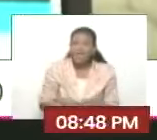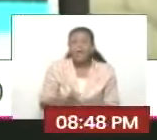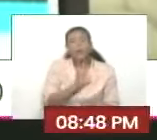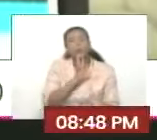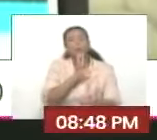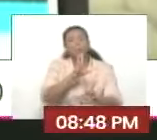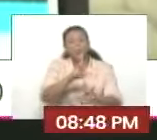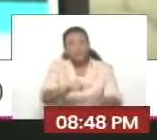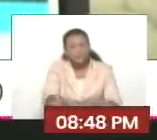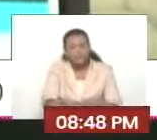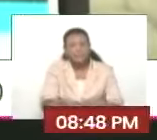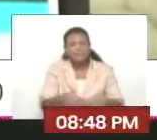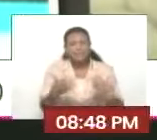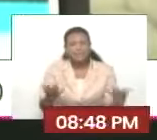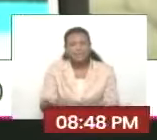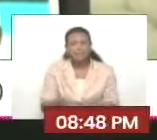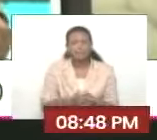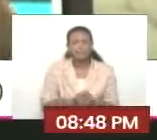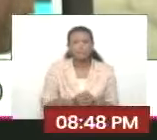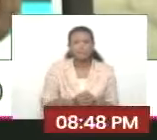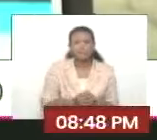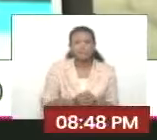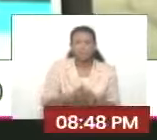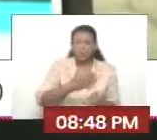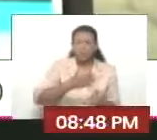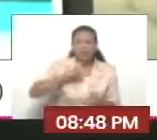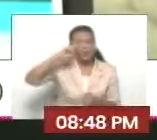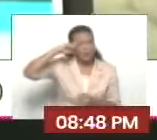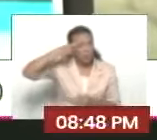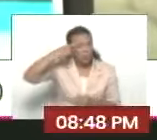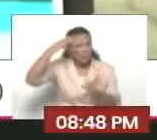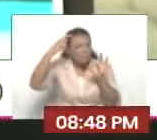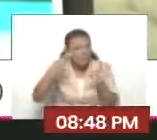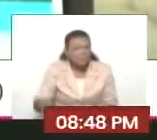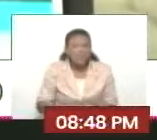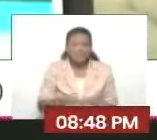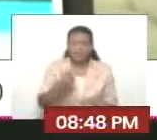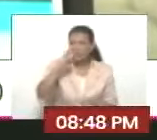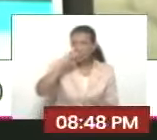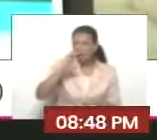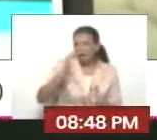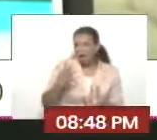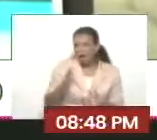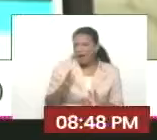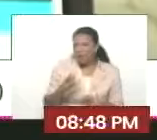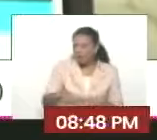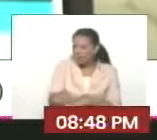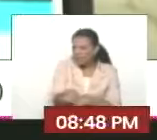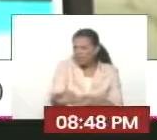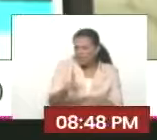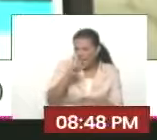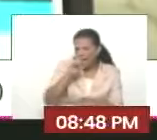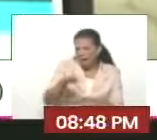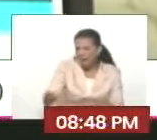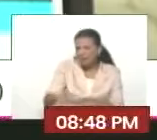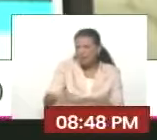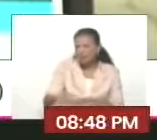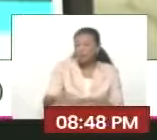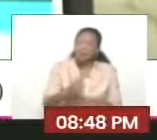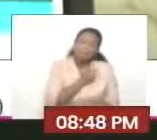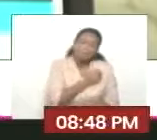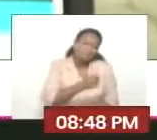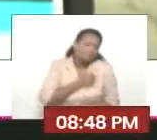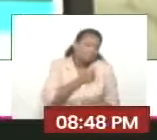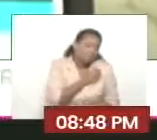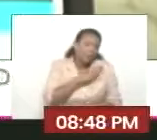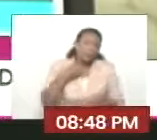contarle una anécdota. Y es que recuerdo perfectamente, estaba chiquita cuando dieron esa lamentable